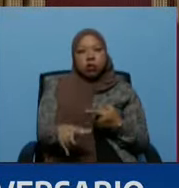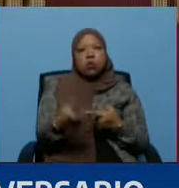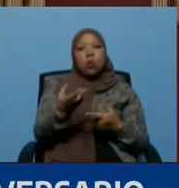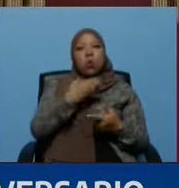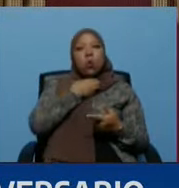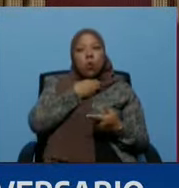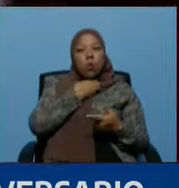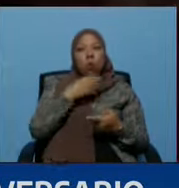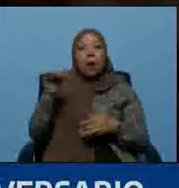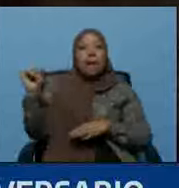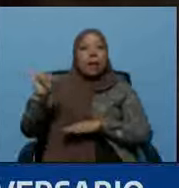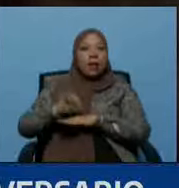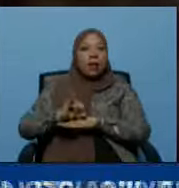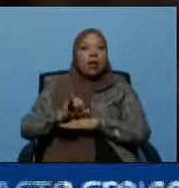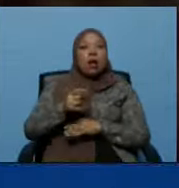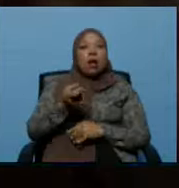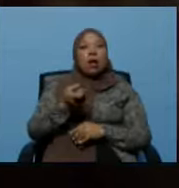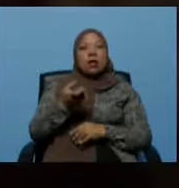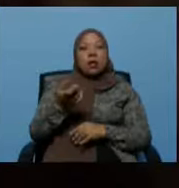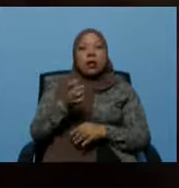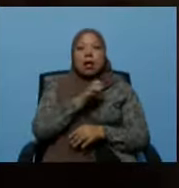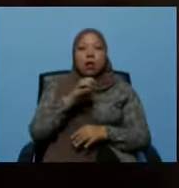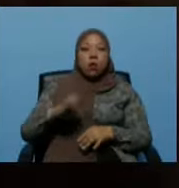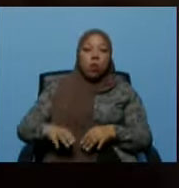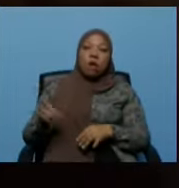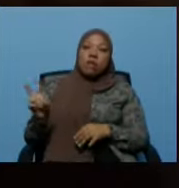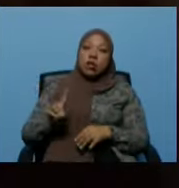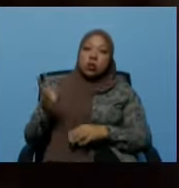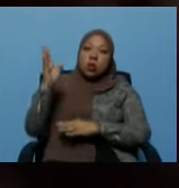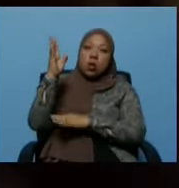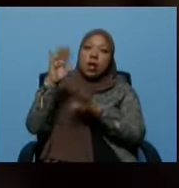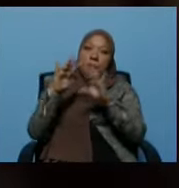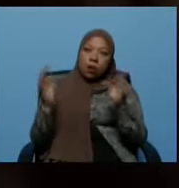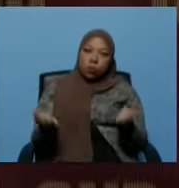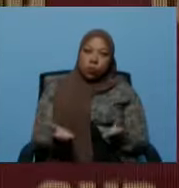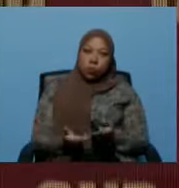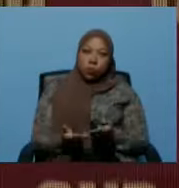Pastores, apóstoles de la iglesia cristiana del país y del mundo